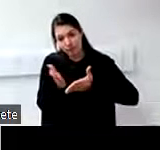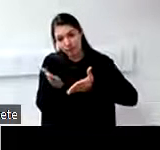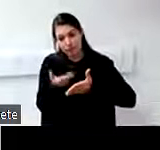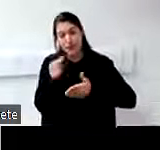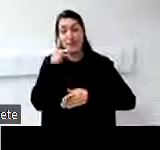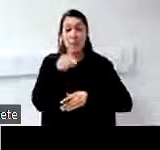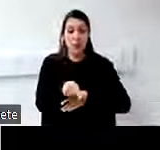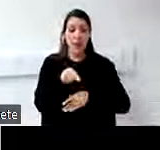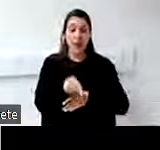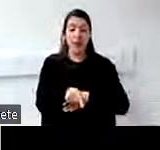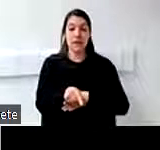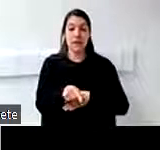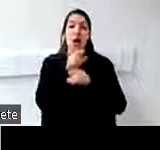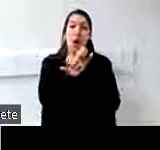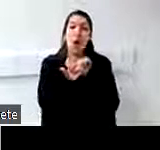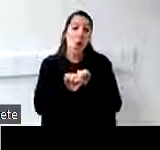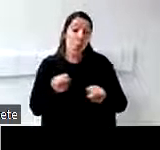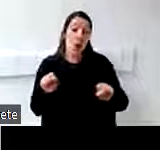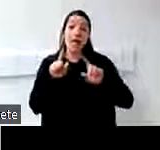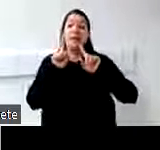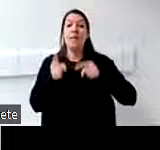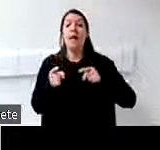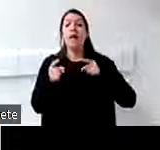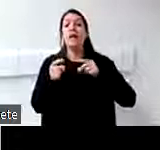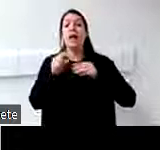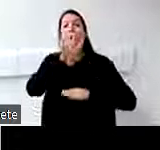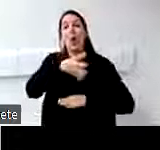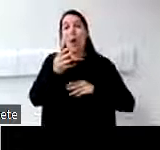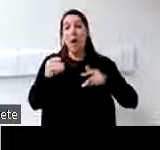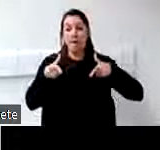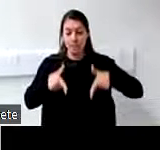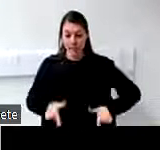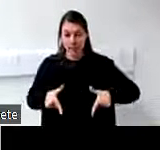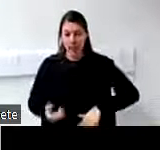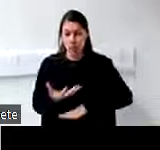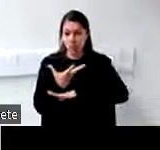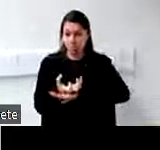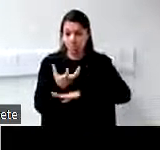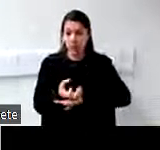guía la pueden bajar de la página del Ministerio, insisto,